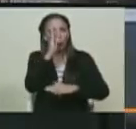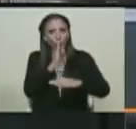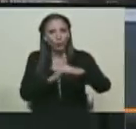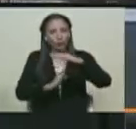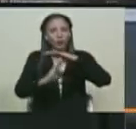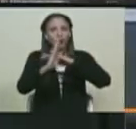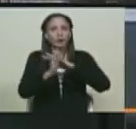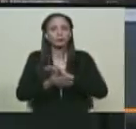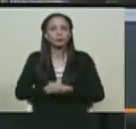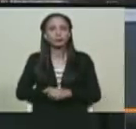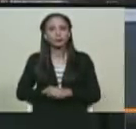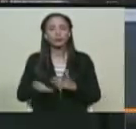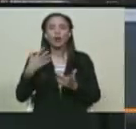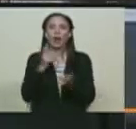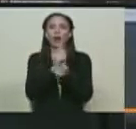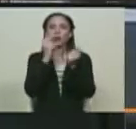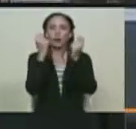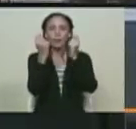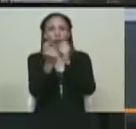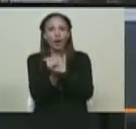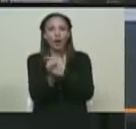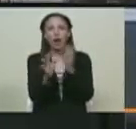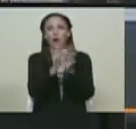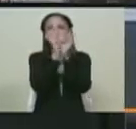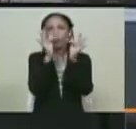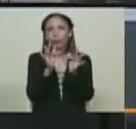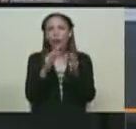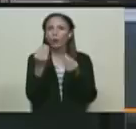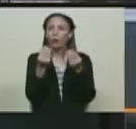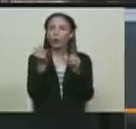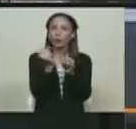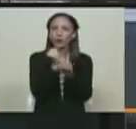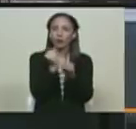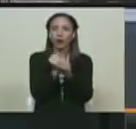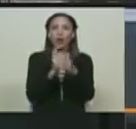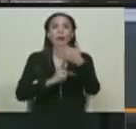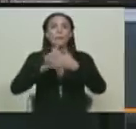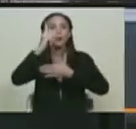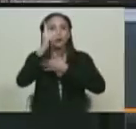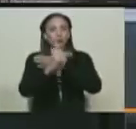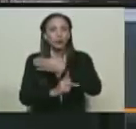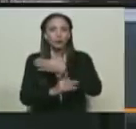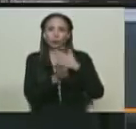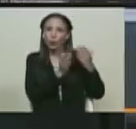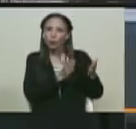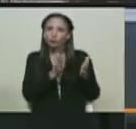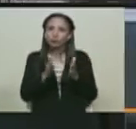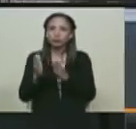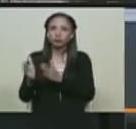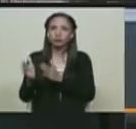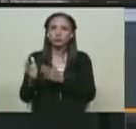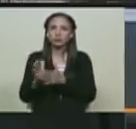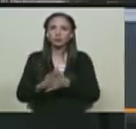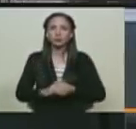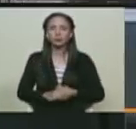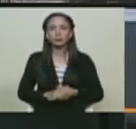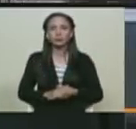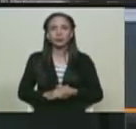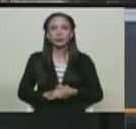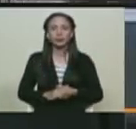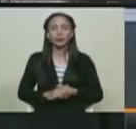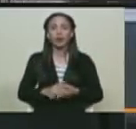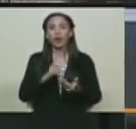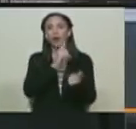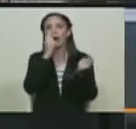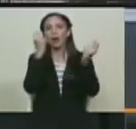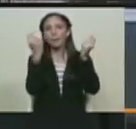Hacer mejor, renovar los métodos de trabajo, renovar la planificación, las prioridades, renovar las ganas